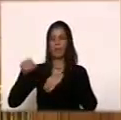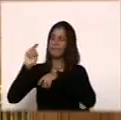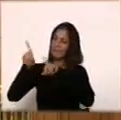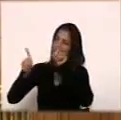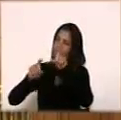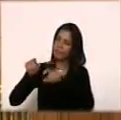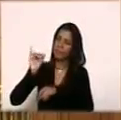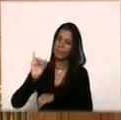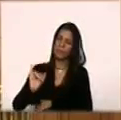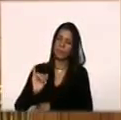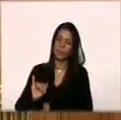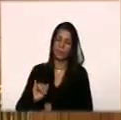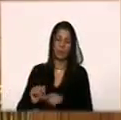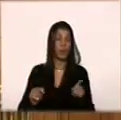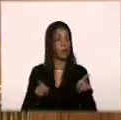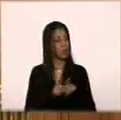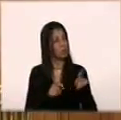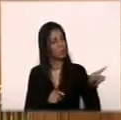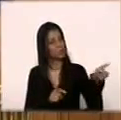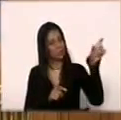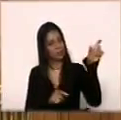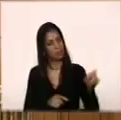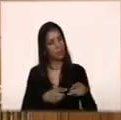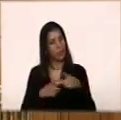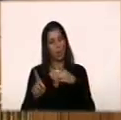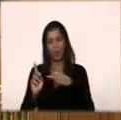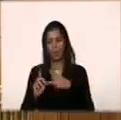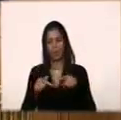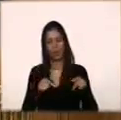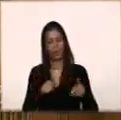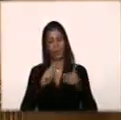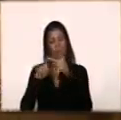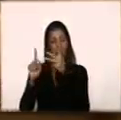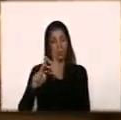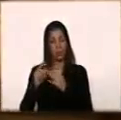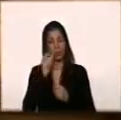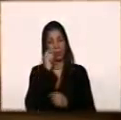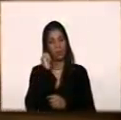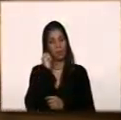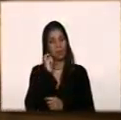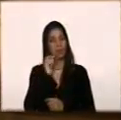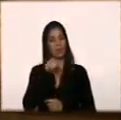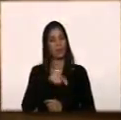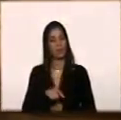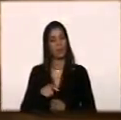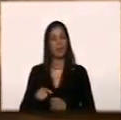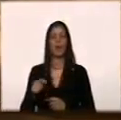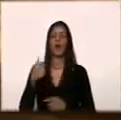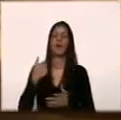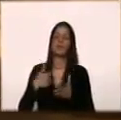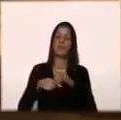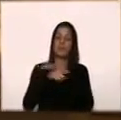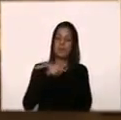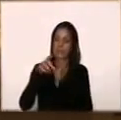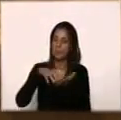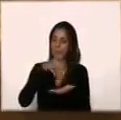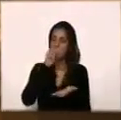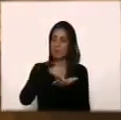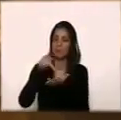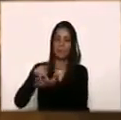como los que representa el constituyente Camacho y otros más que están aquí, y otras más que están aquí y que están por ahí en el país y que son la